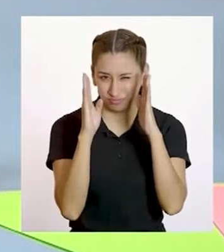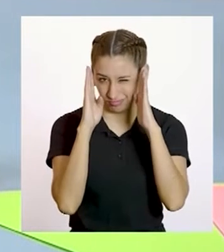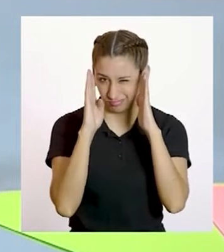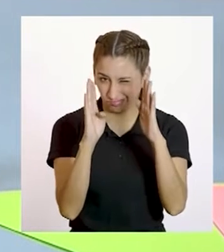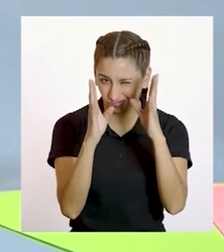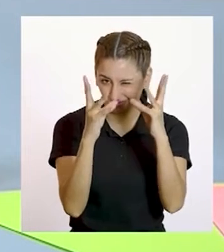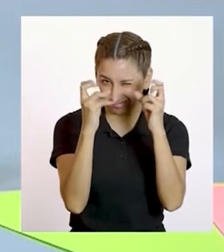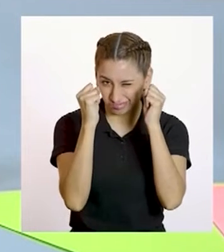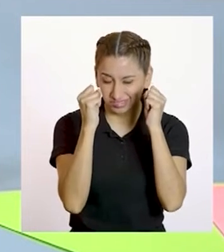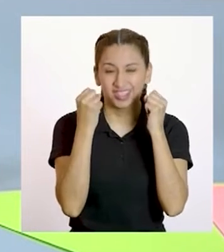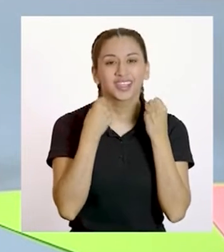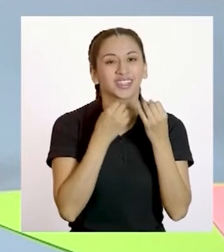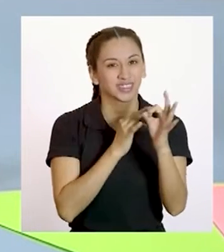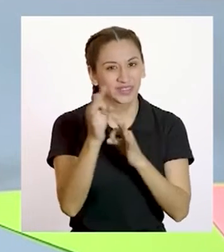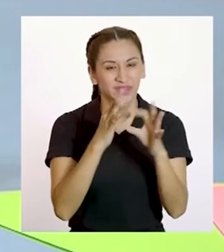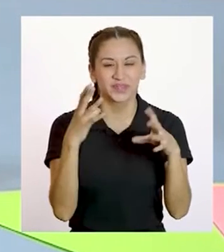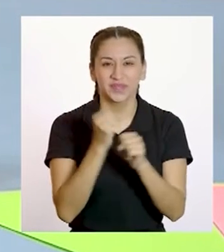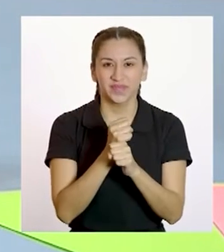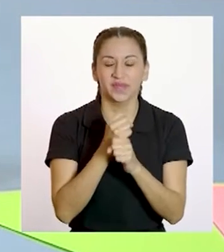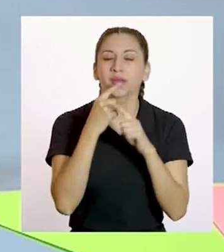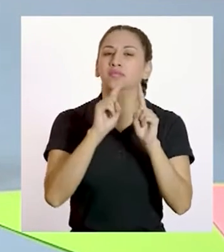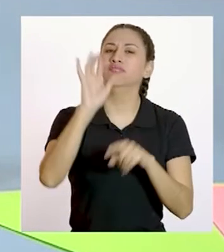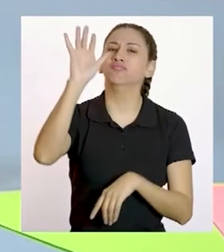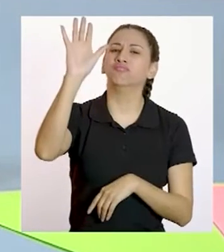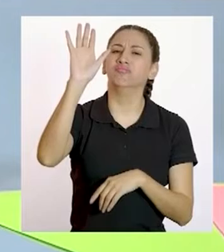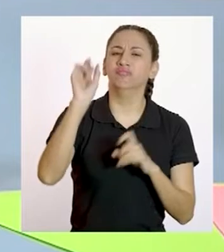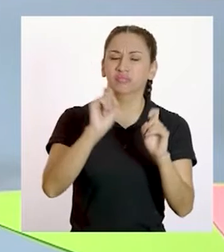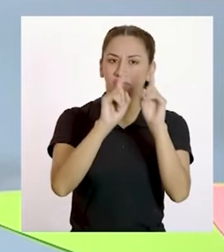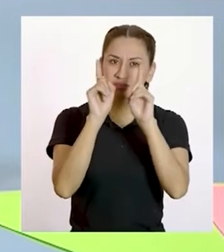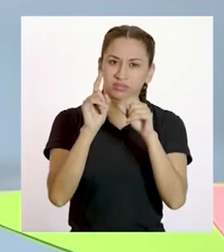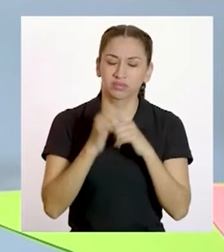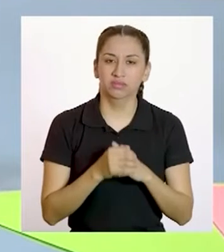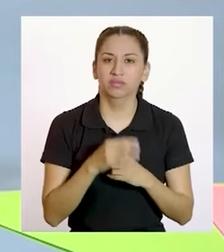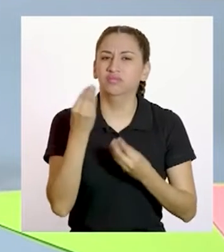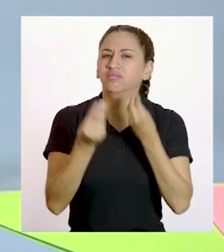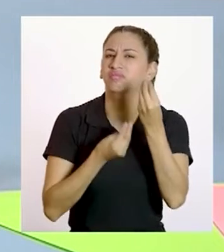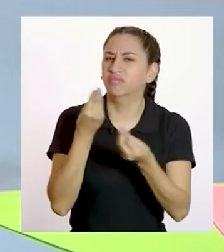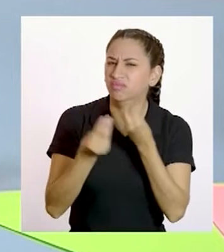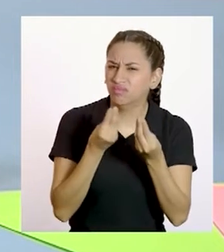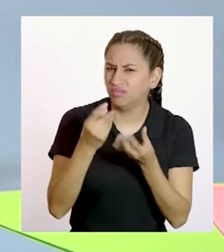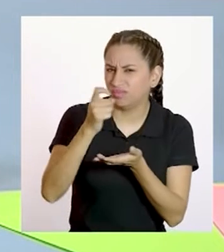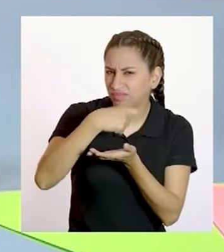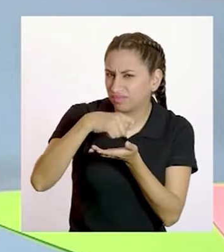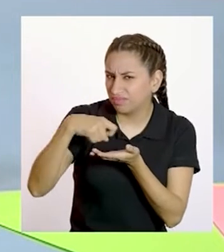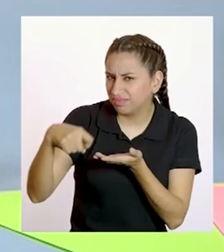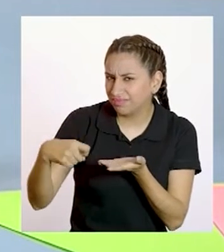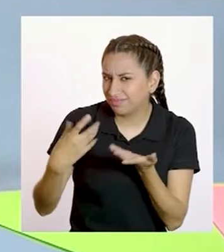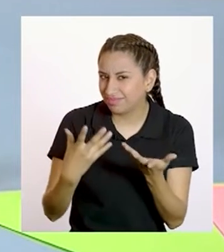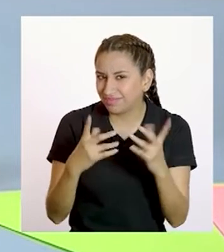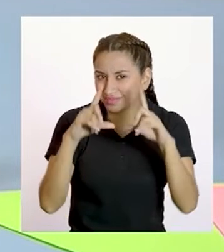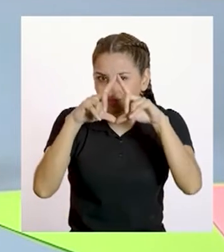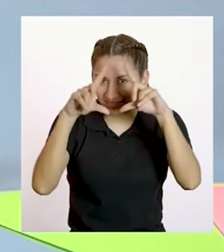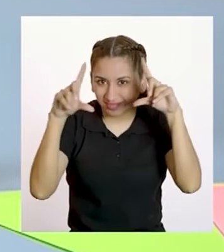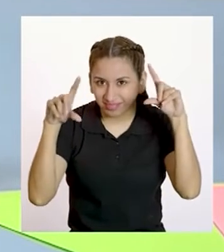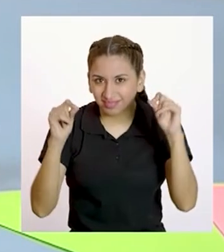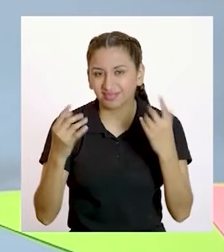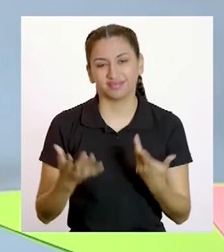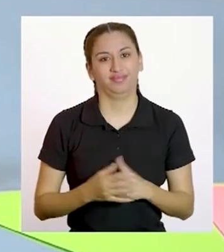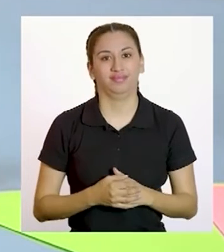presté mucha atención. Pero ahora tengo una pregunta. ¿Cómo se escribe en